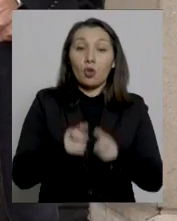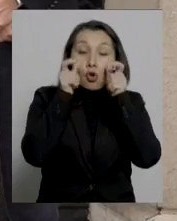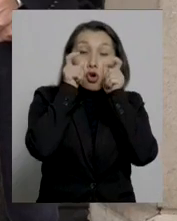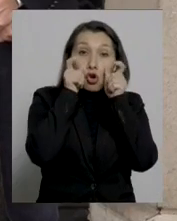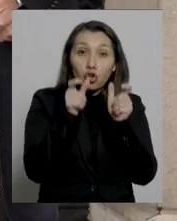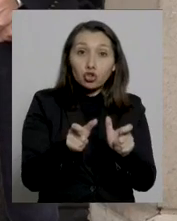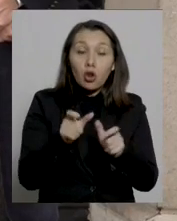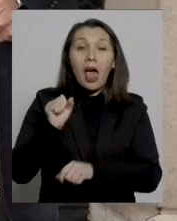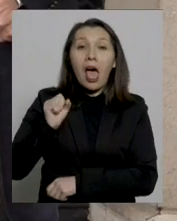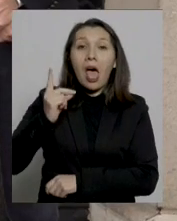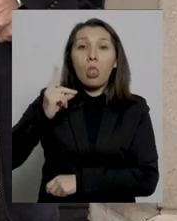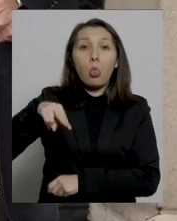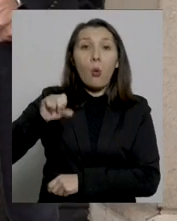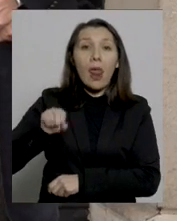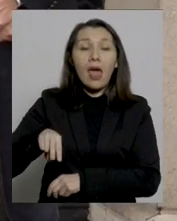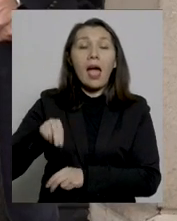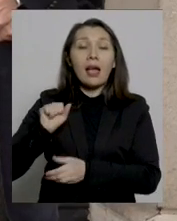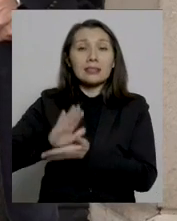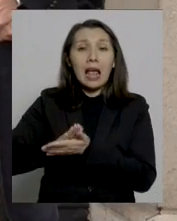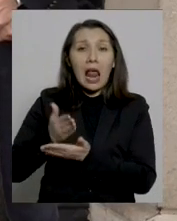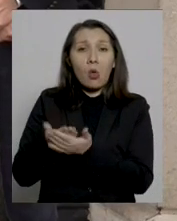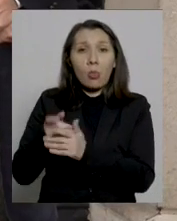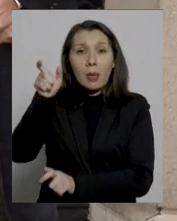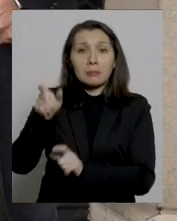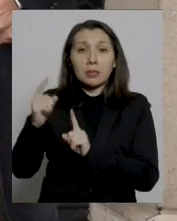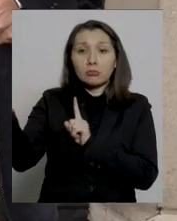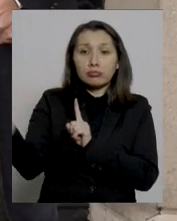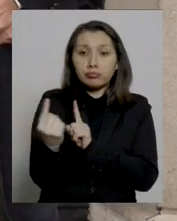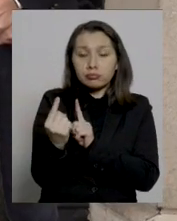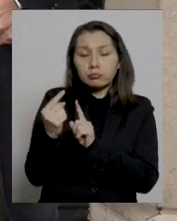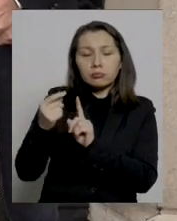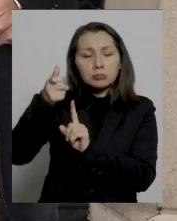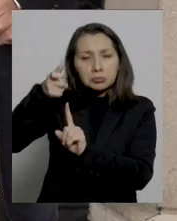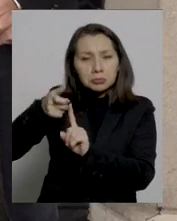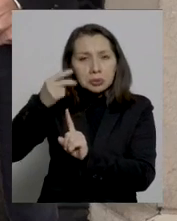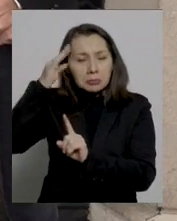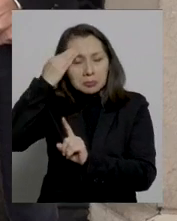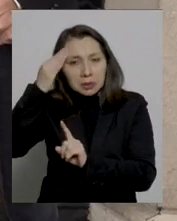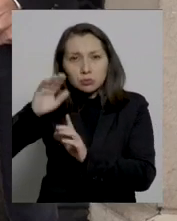Controles de aduanas sanitarias de personas,